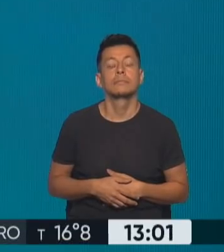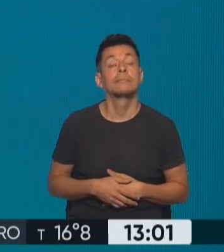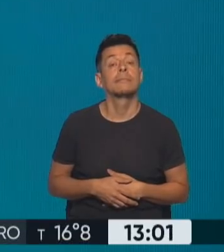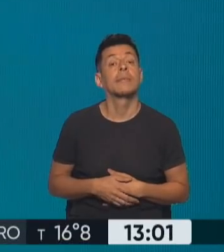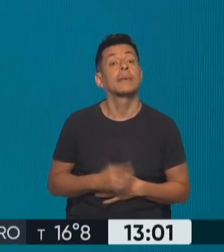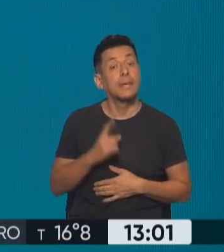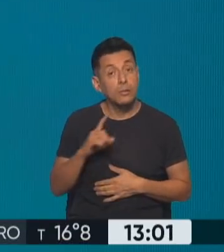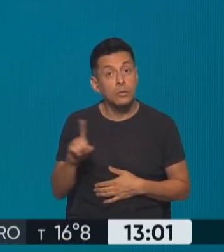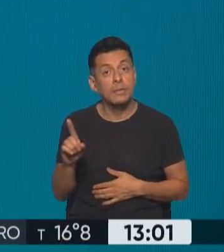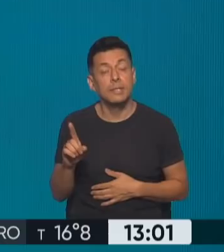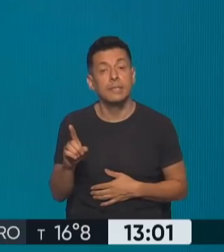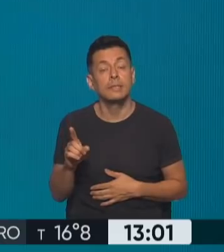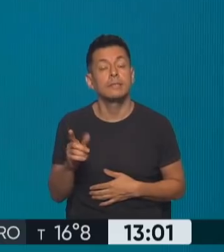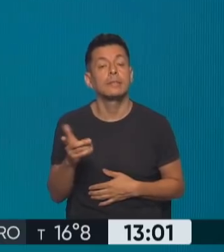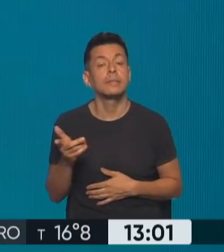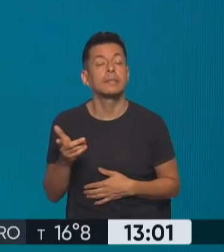Entonces,